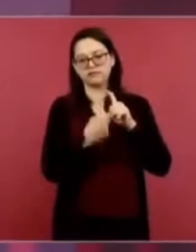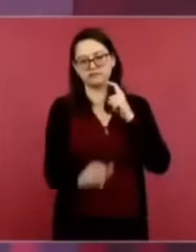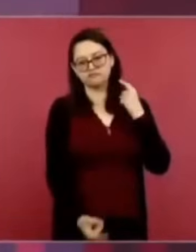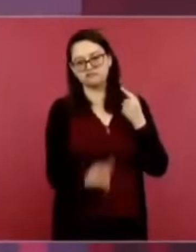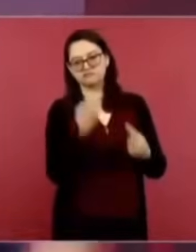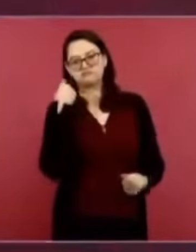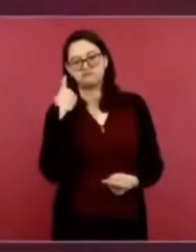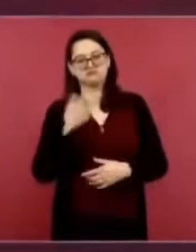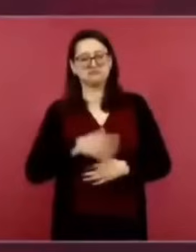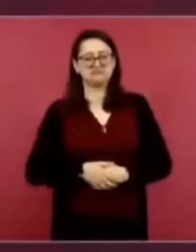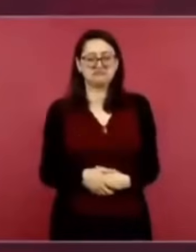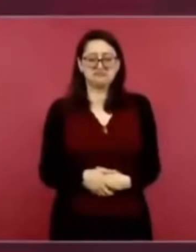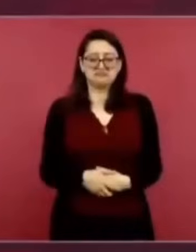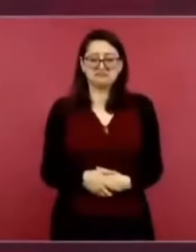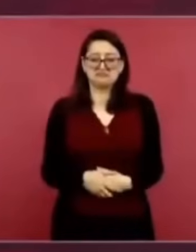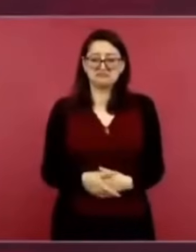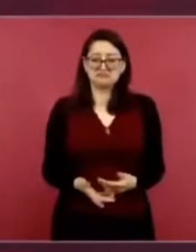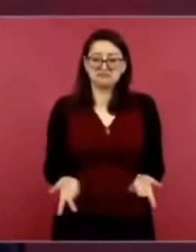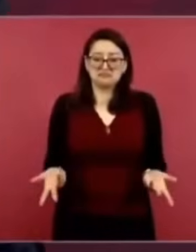ayer